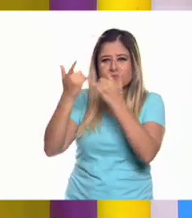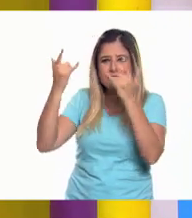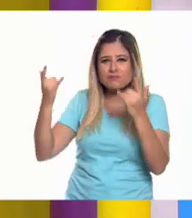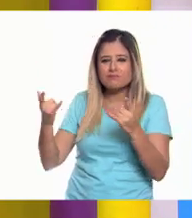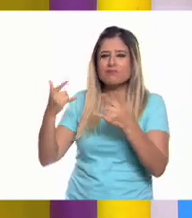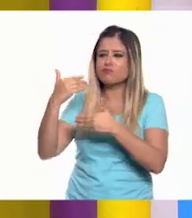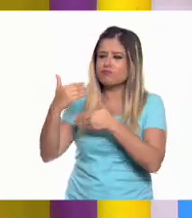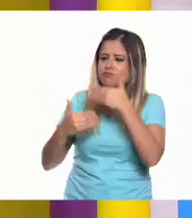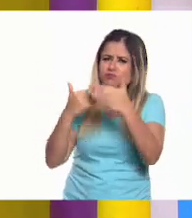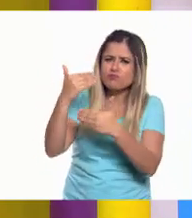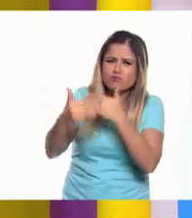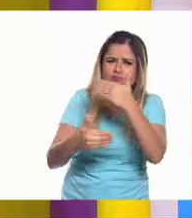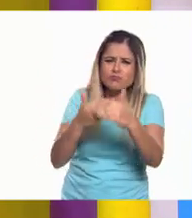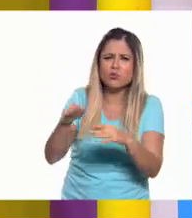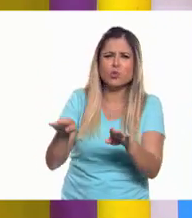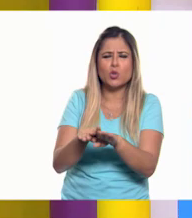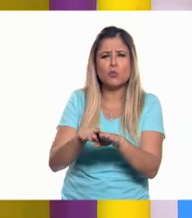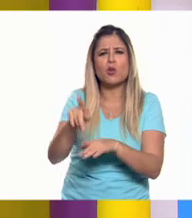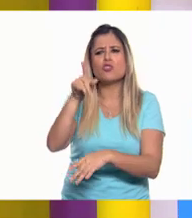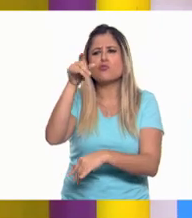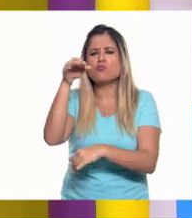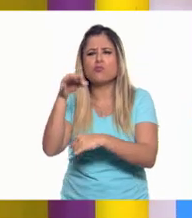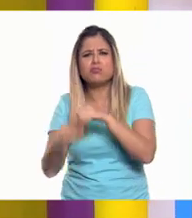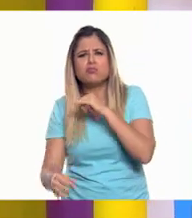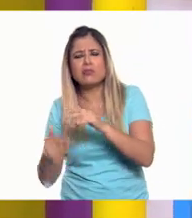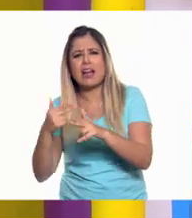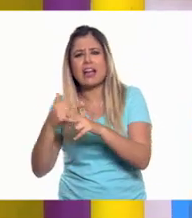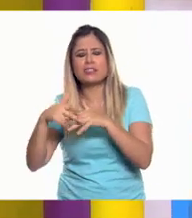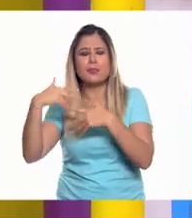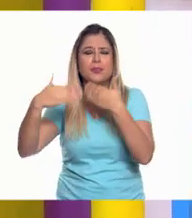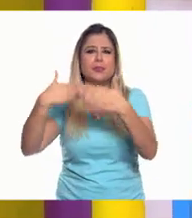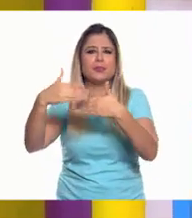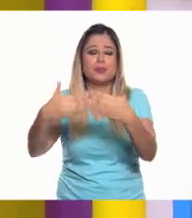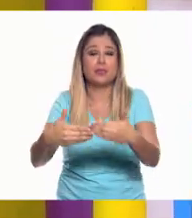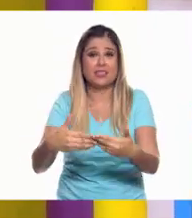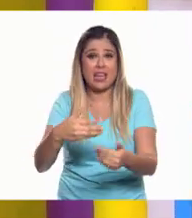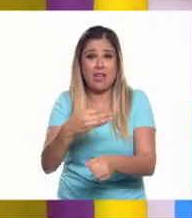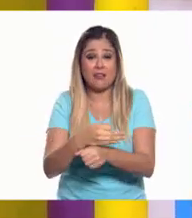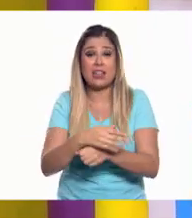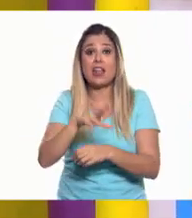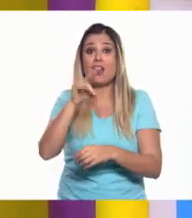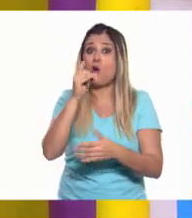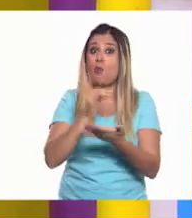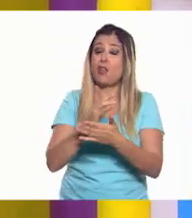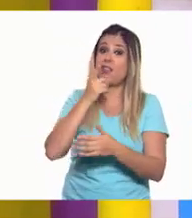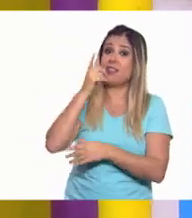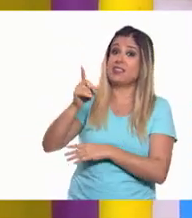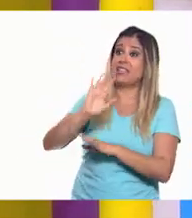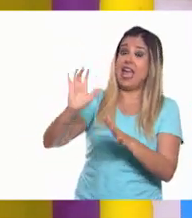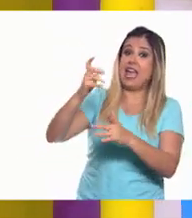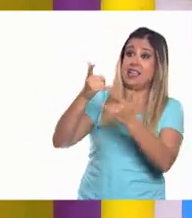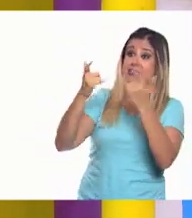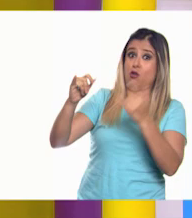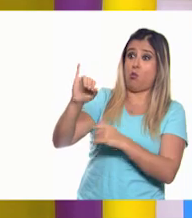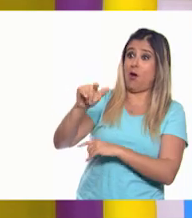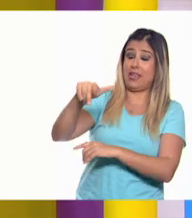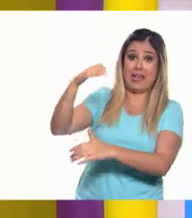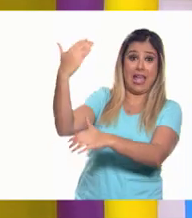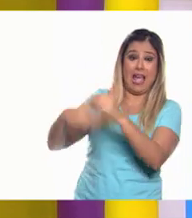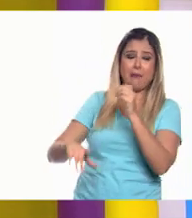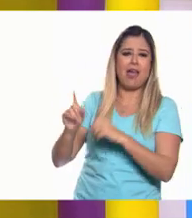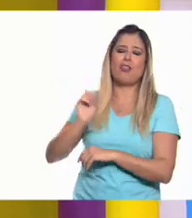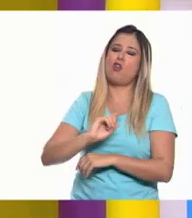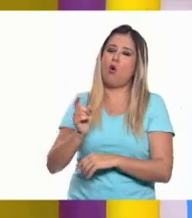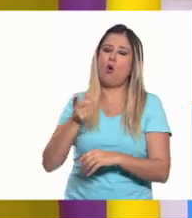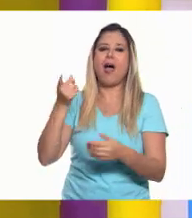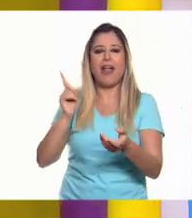cómo continúa y cómo finaliza hasta el momento, porque no quiere decir que la historia de Joaquín ahí acaba. Seguramente hay más